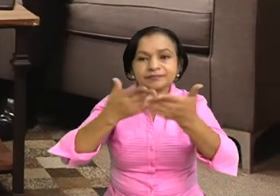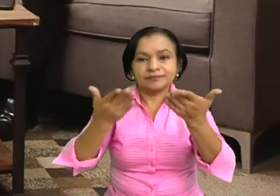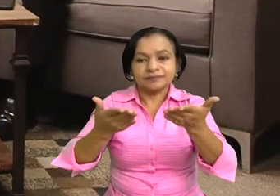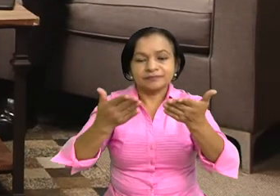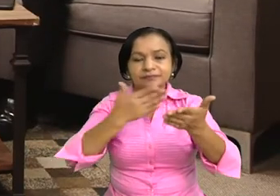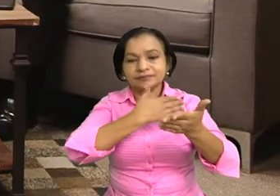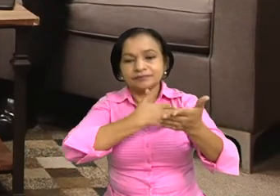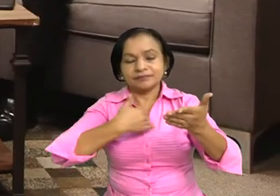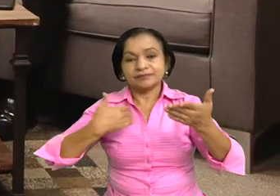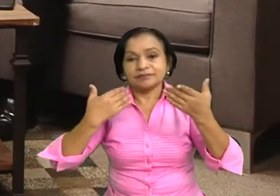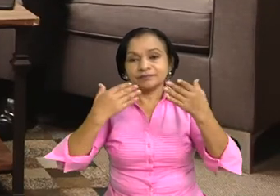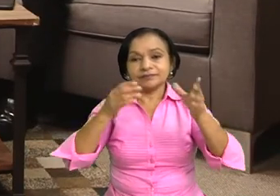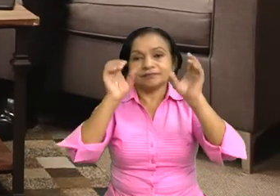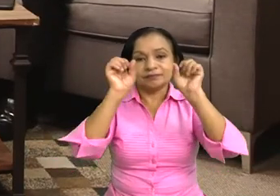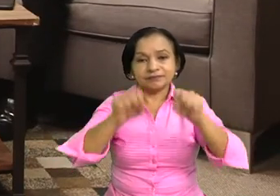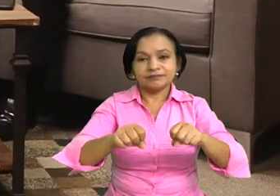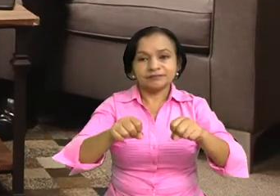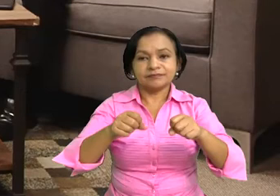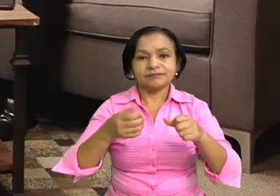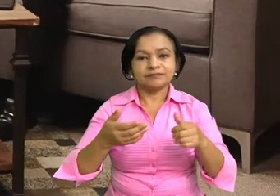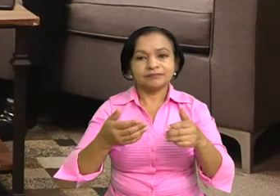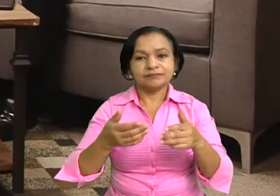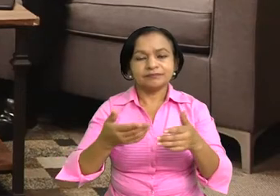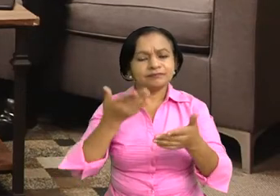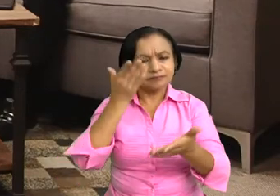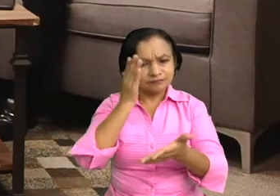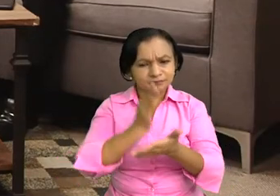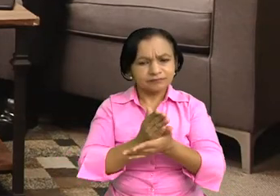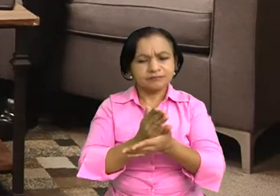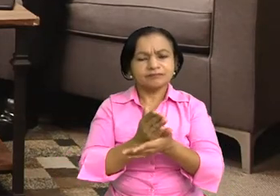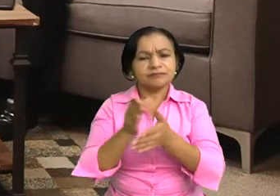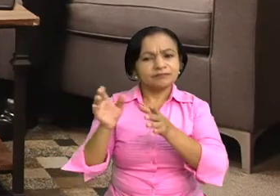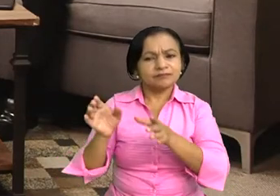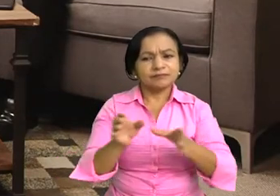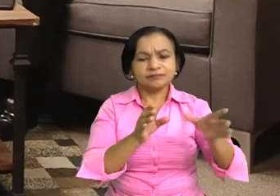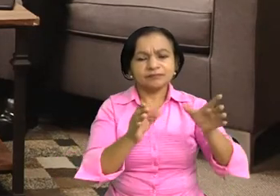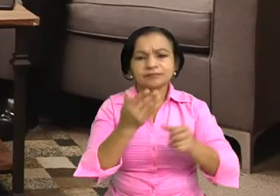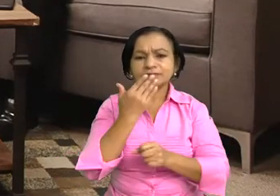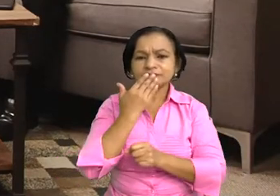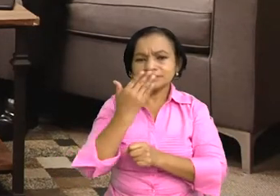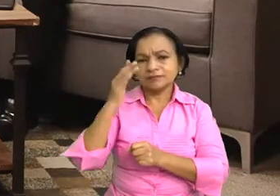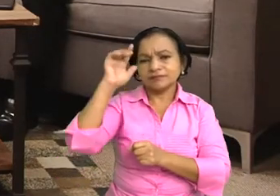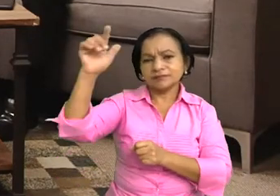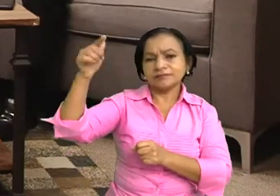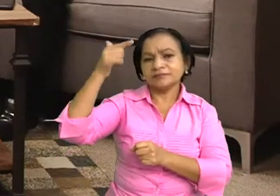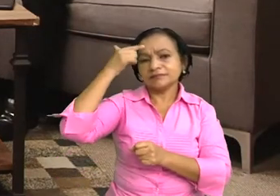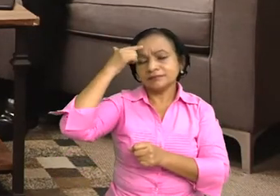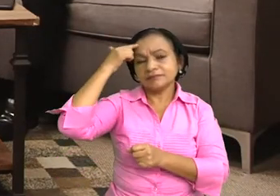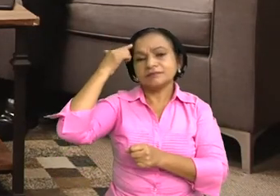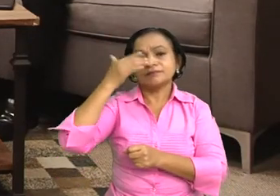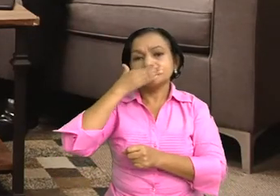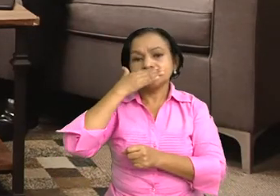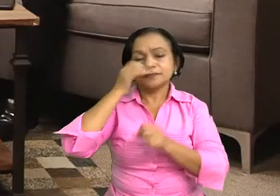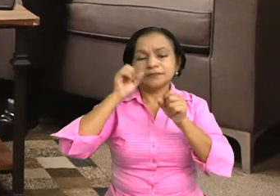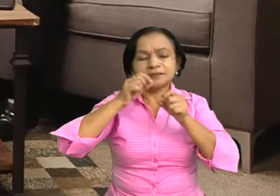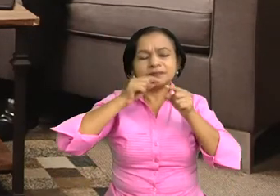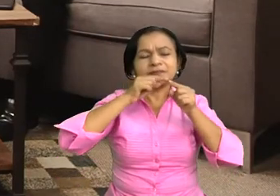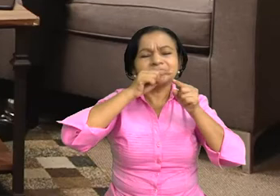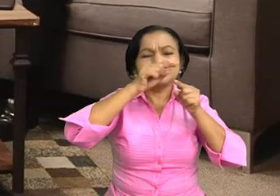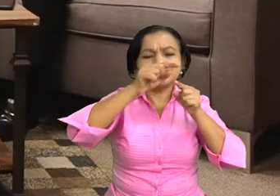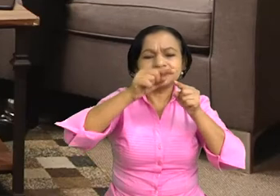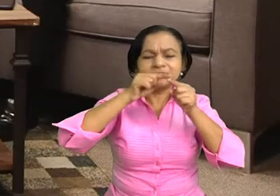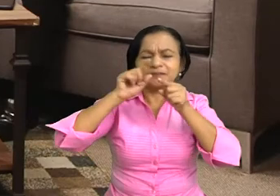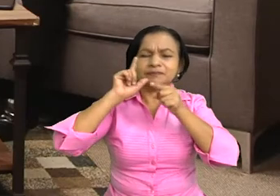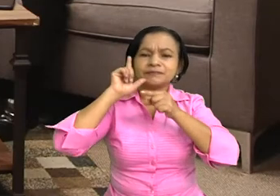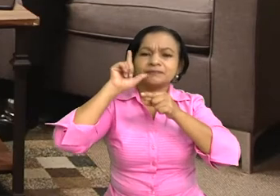las mejores condiciones posibles. Hay una acción decidida de nuestro buen gobierno para llegar a las comunidades en lo más